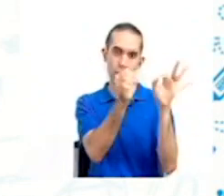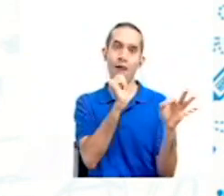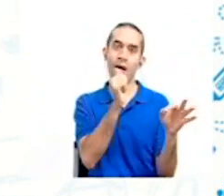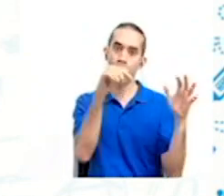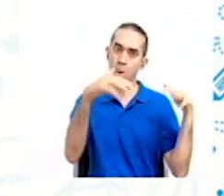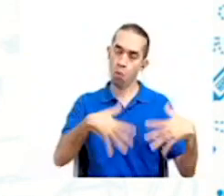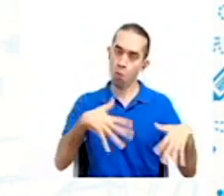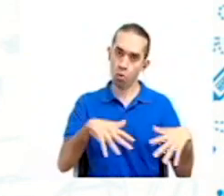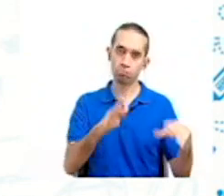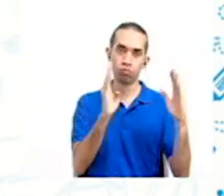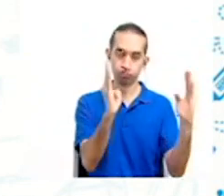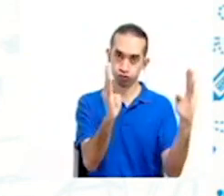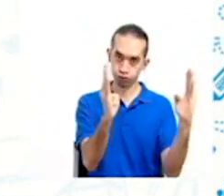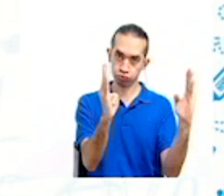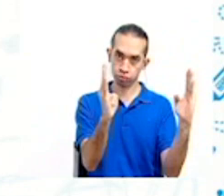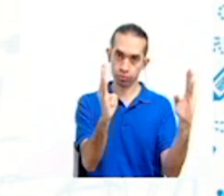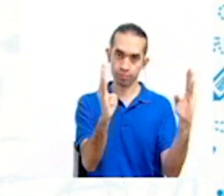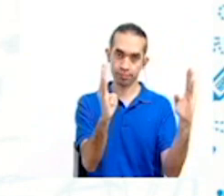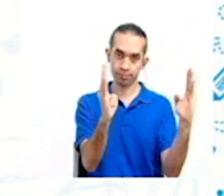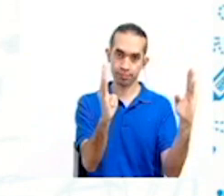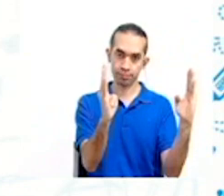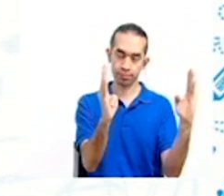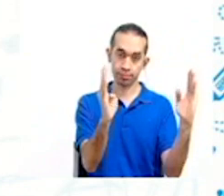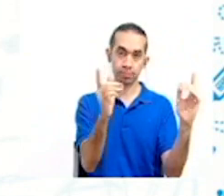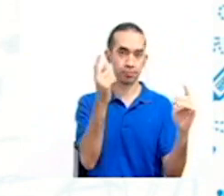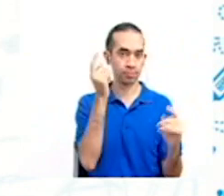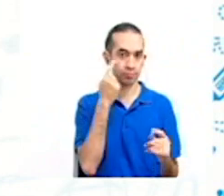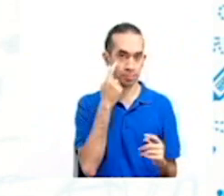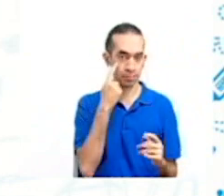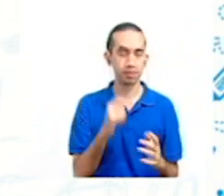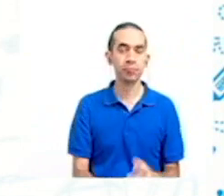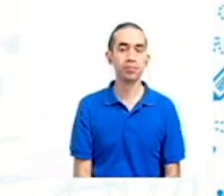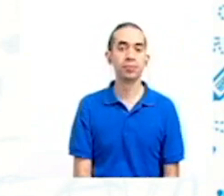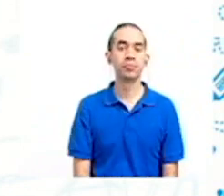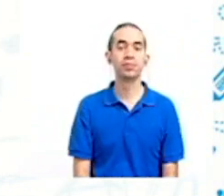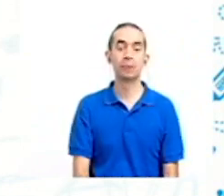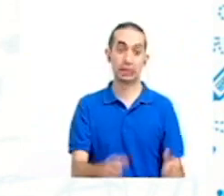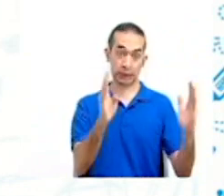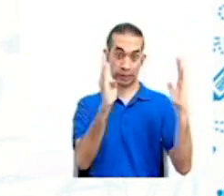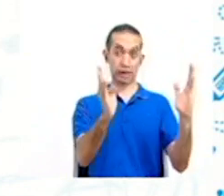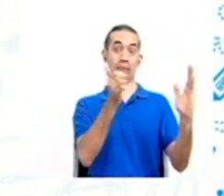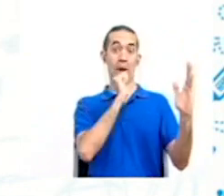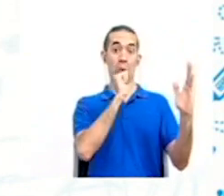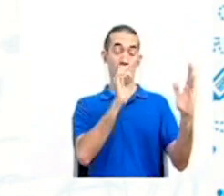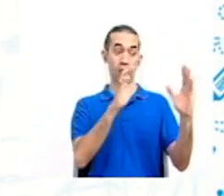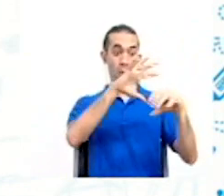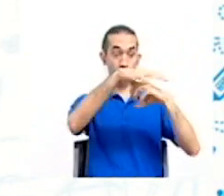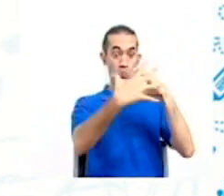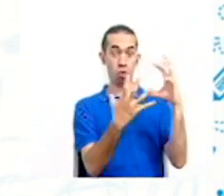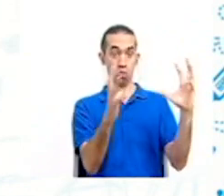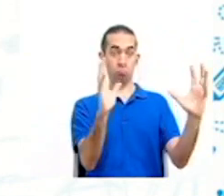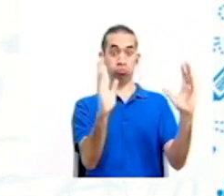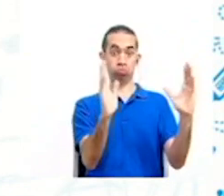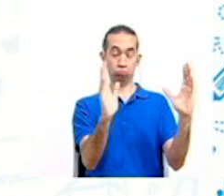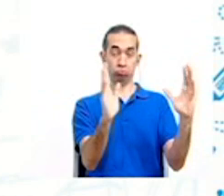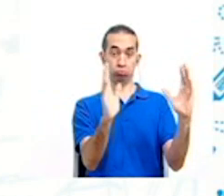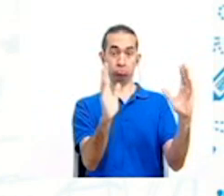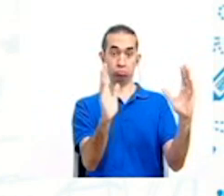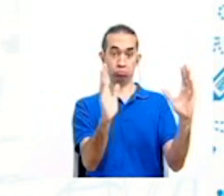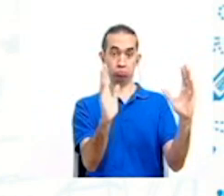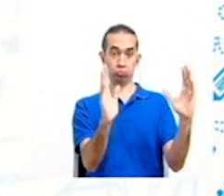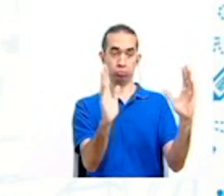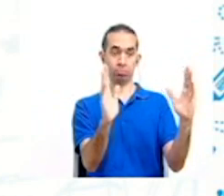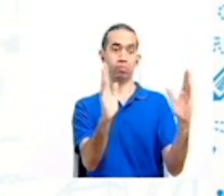planeta. Ahora, de todo el agua que hay en el planeta, en realidad un